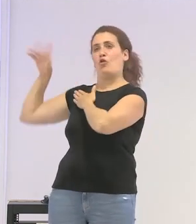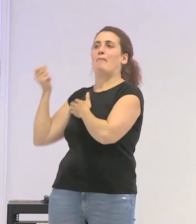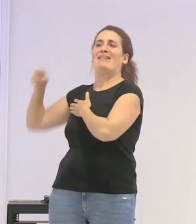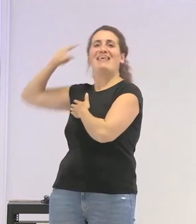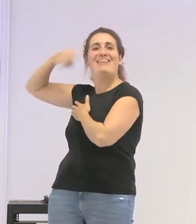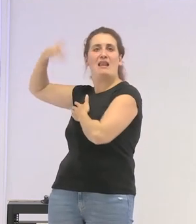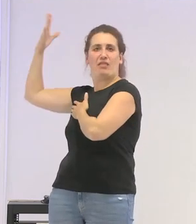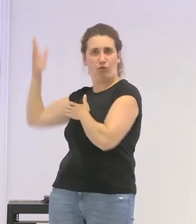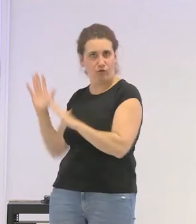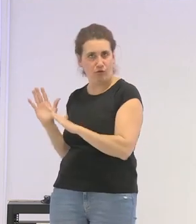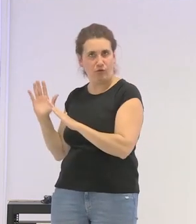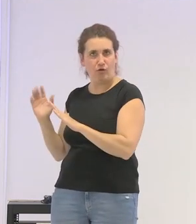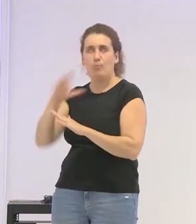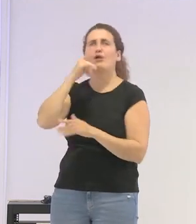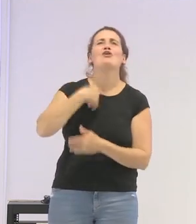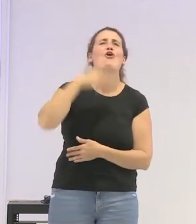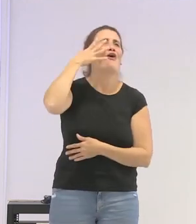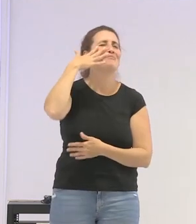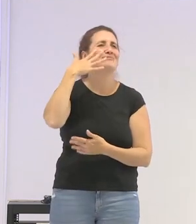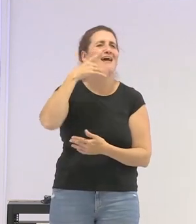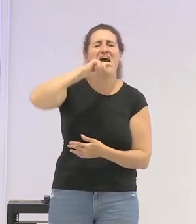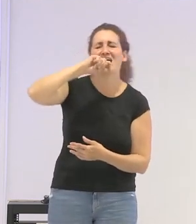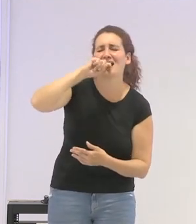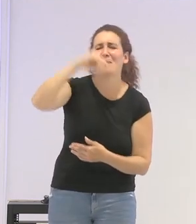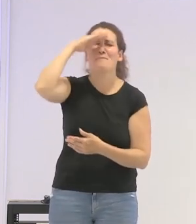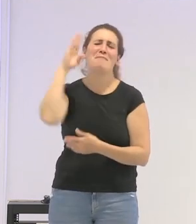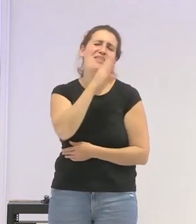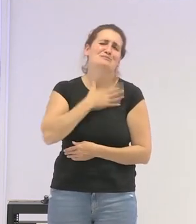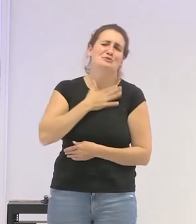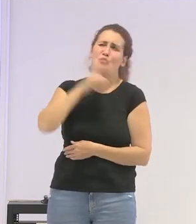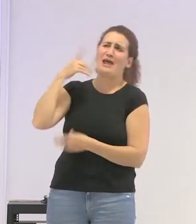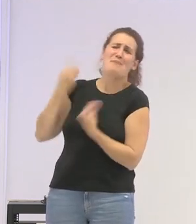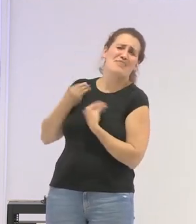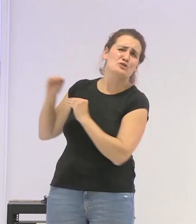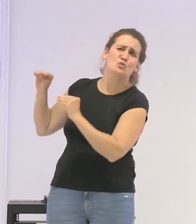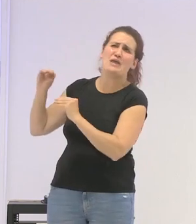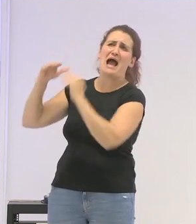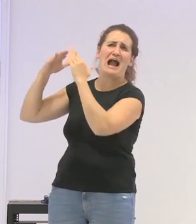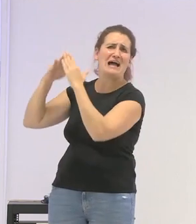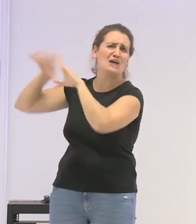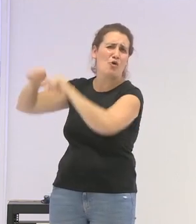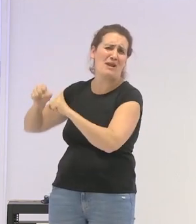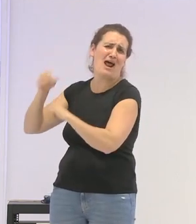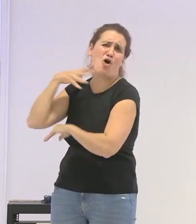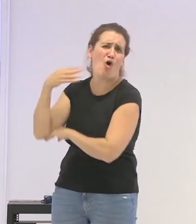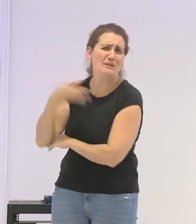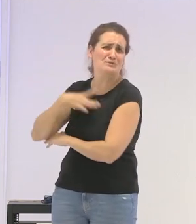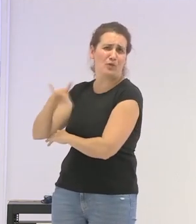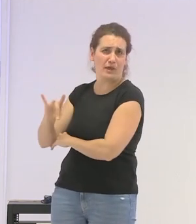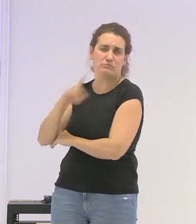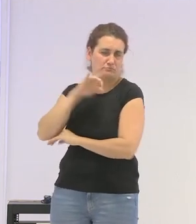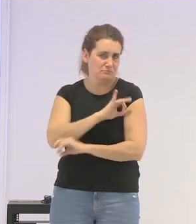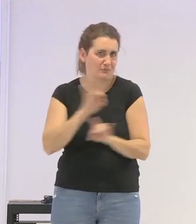sale diciendo yo es que envidio a mis padres porque ellos han tenido una vida, se pudieron comprar una casa muy jóvenes y no sé qué, pues claro,